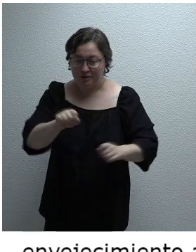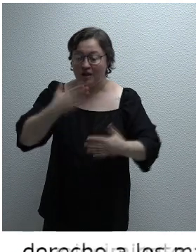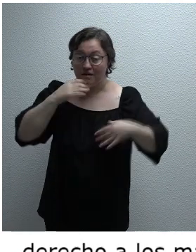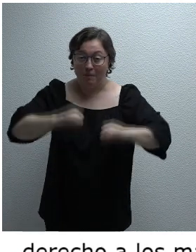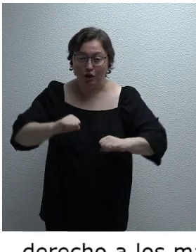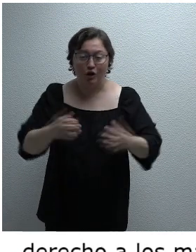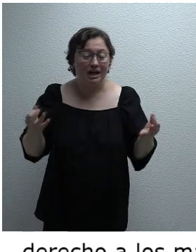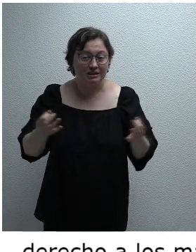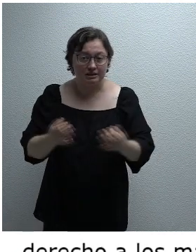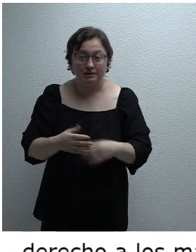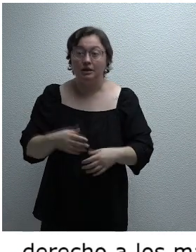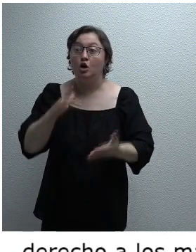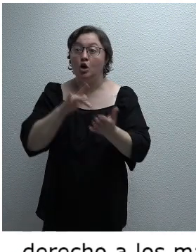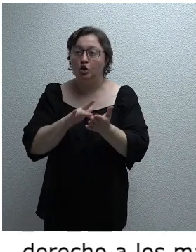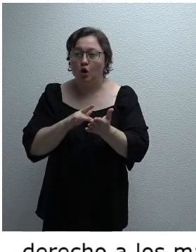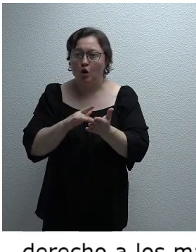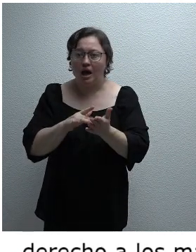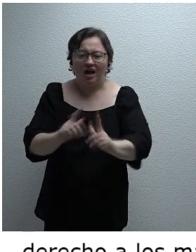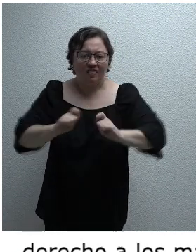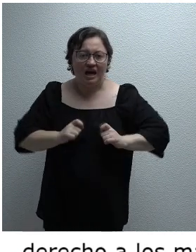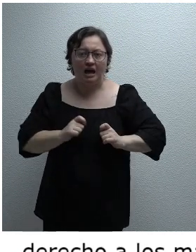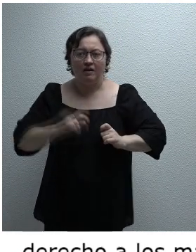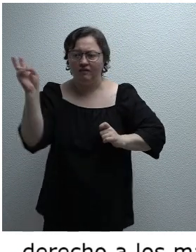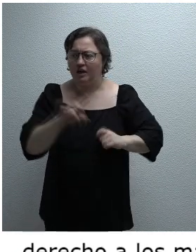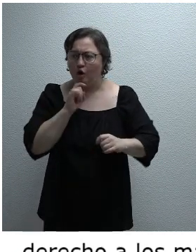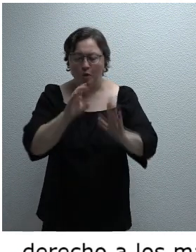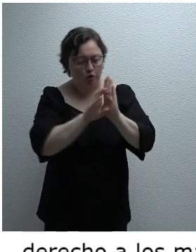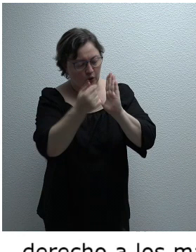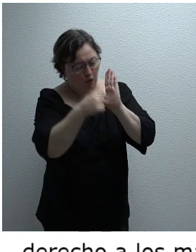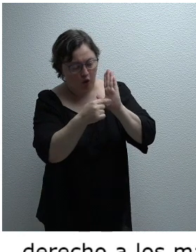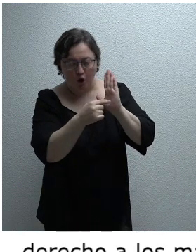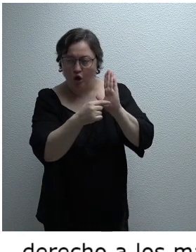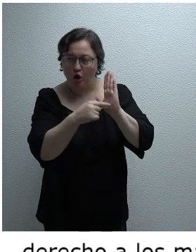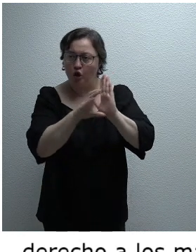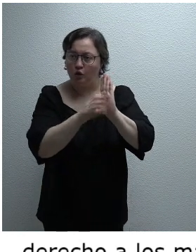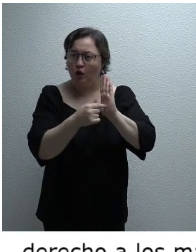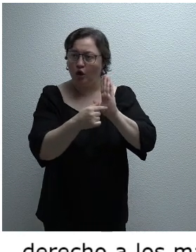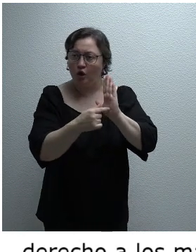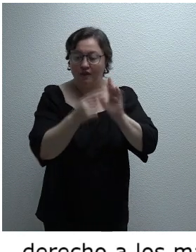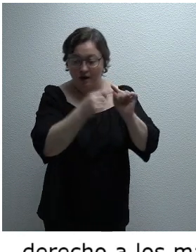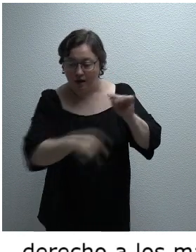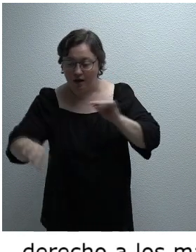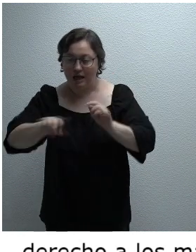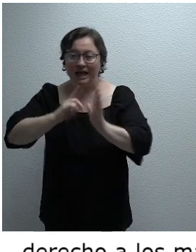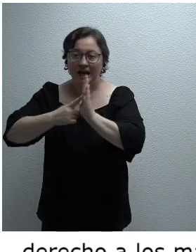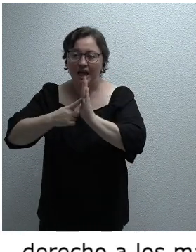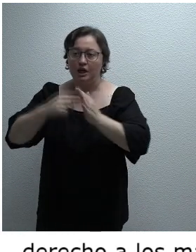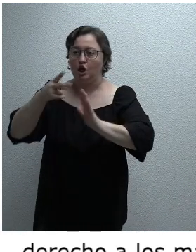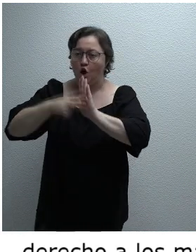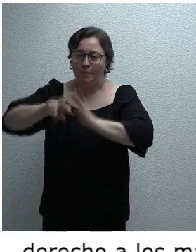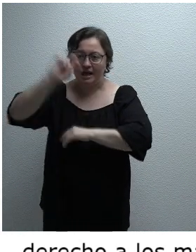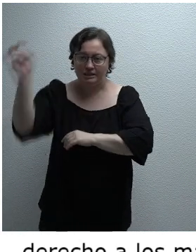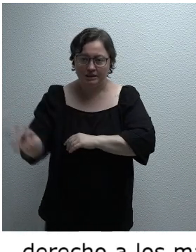mayores la proporciona ¿quién? La Constitución. Y de ella se deriva una serie de leyes y